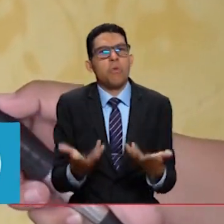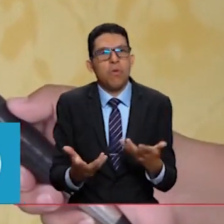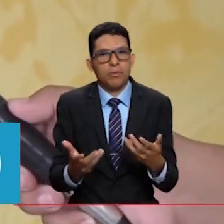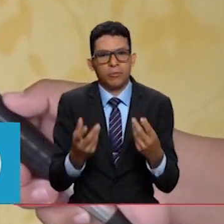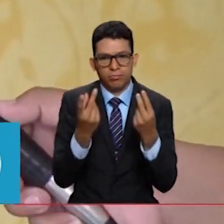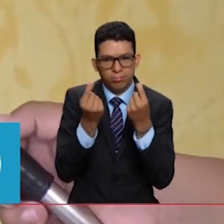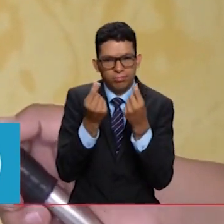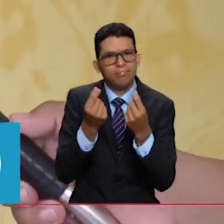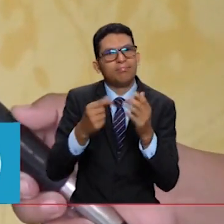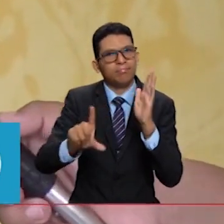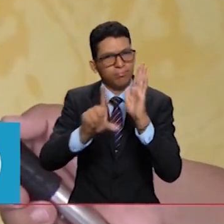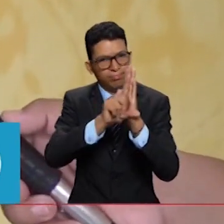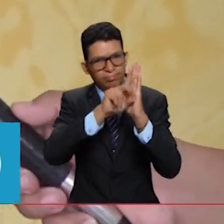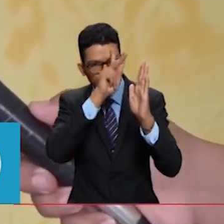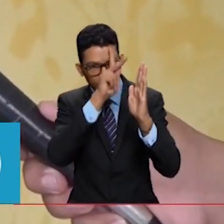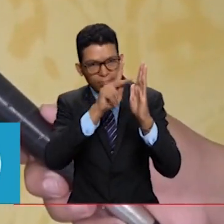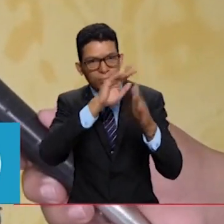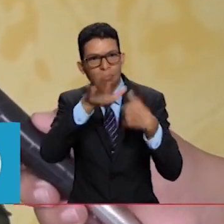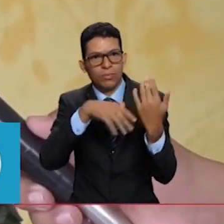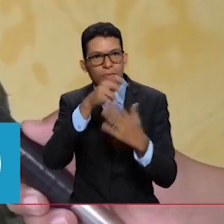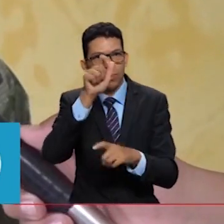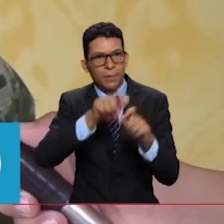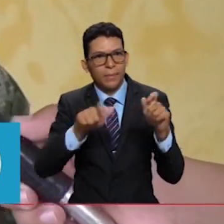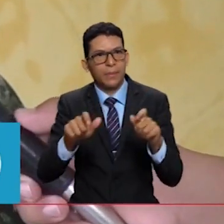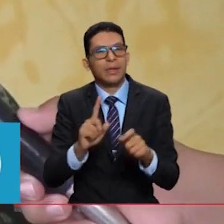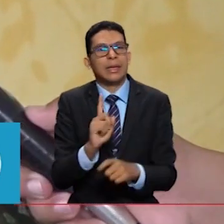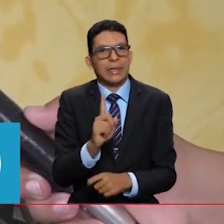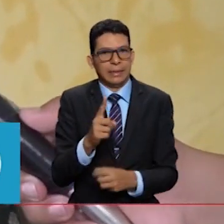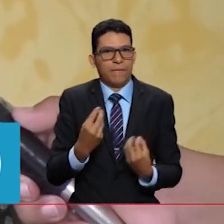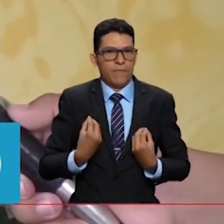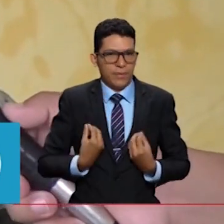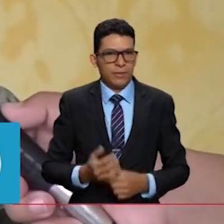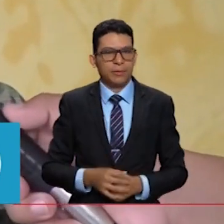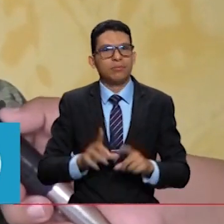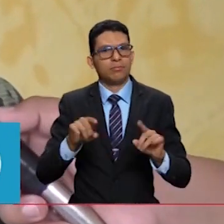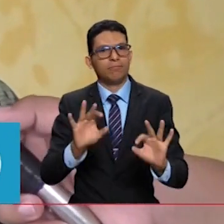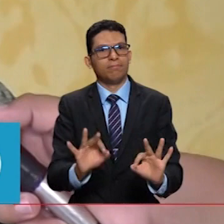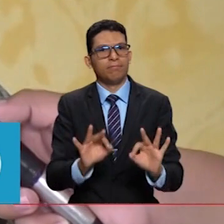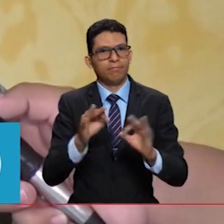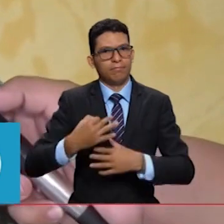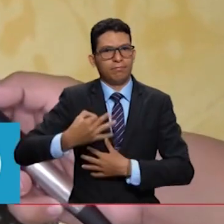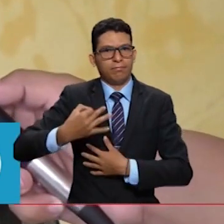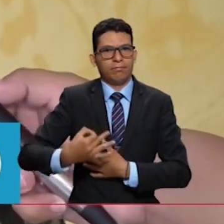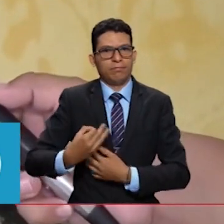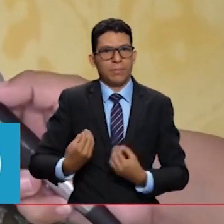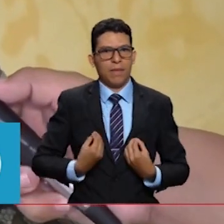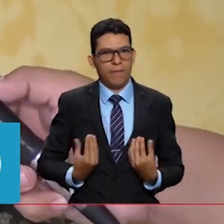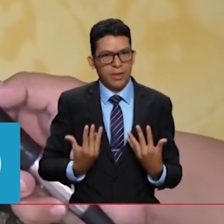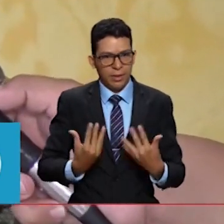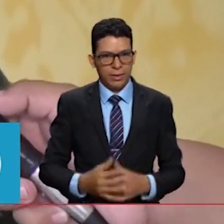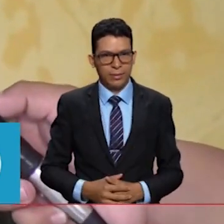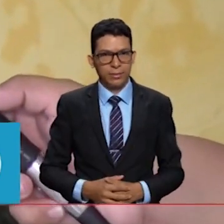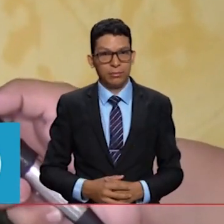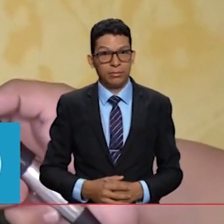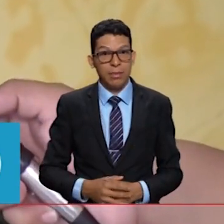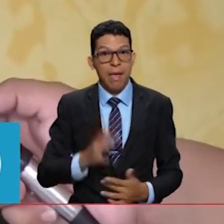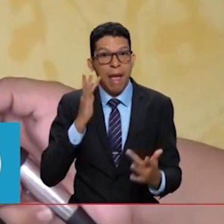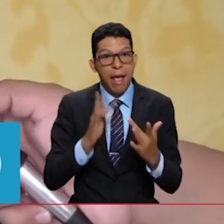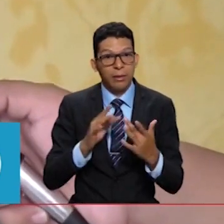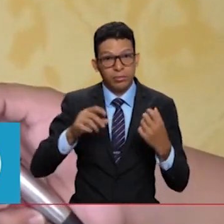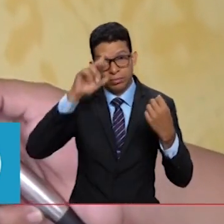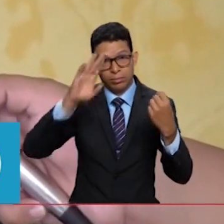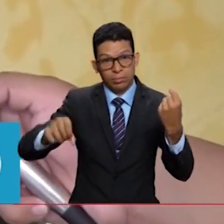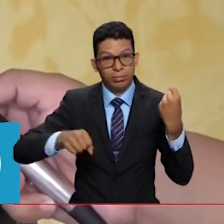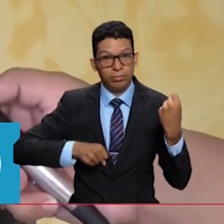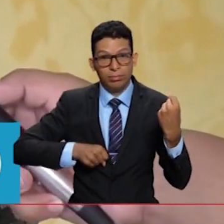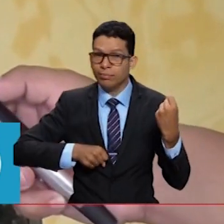una economía lícita a todos los habitantes del cañón del micay y la dignidad también es un tema que no nos atañe solo a los soldados